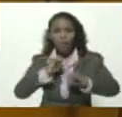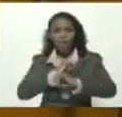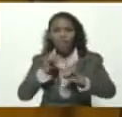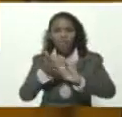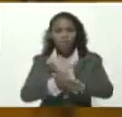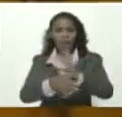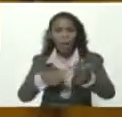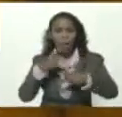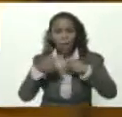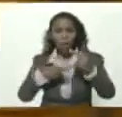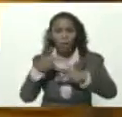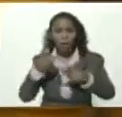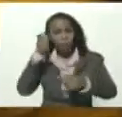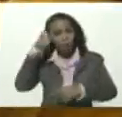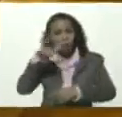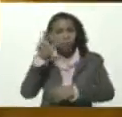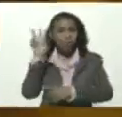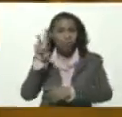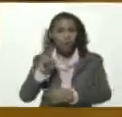pueblo venezolano?